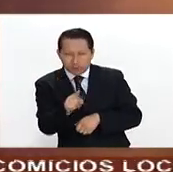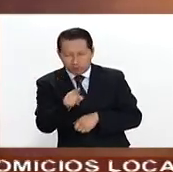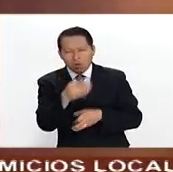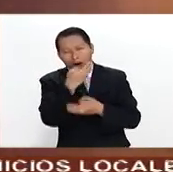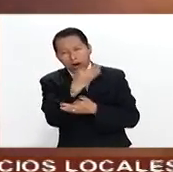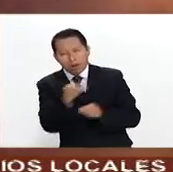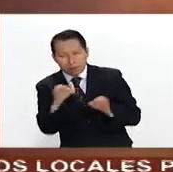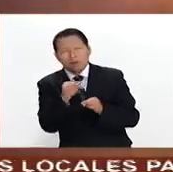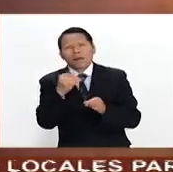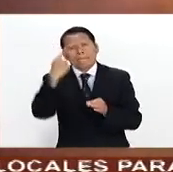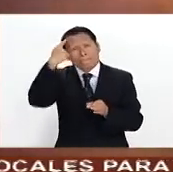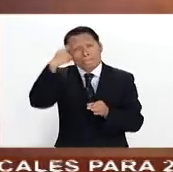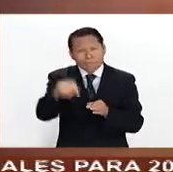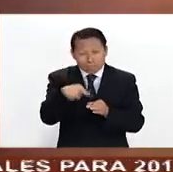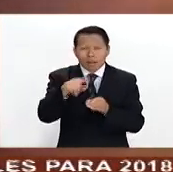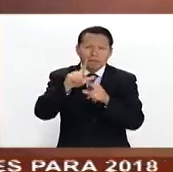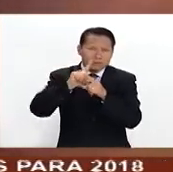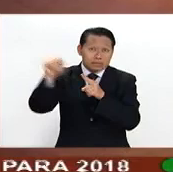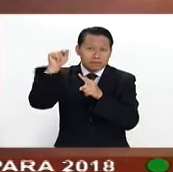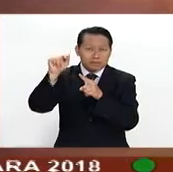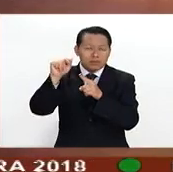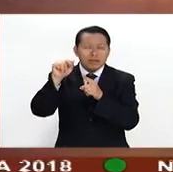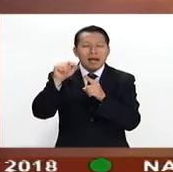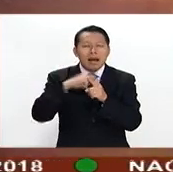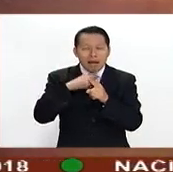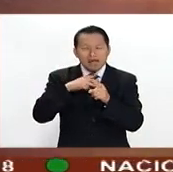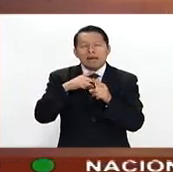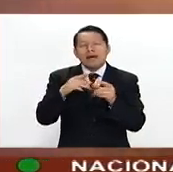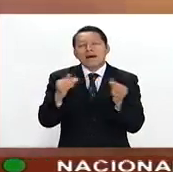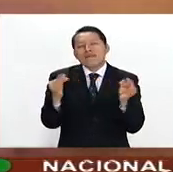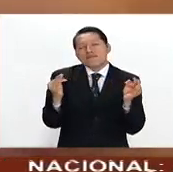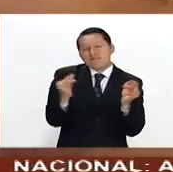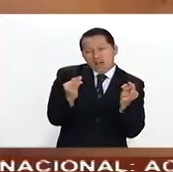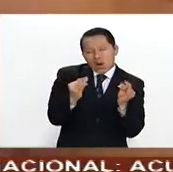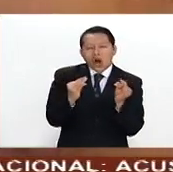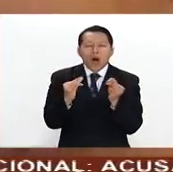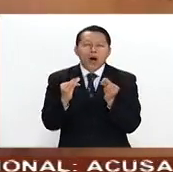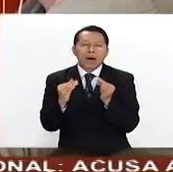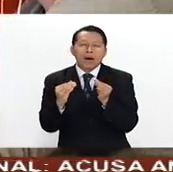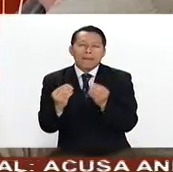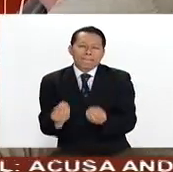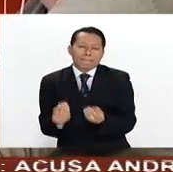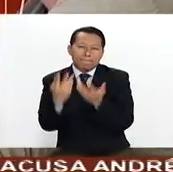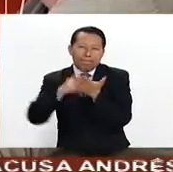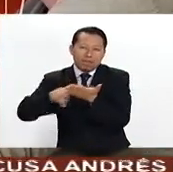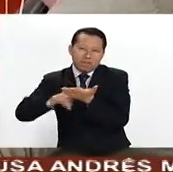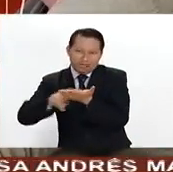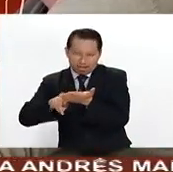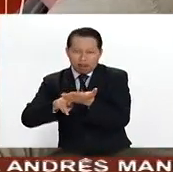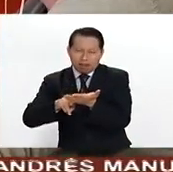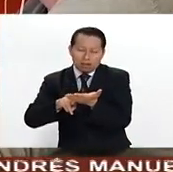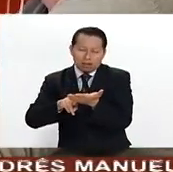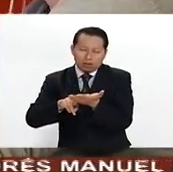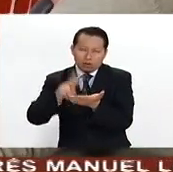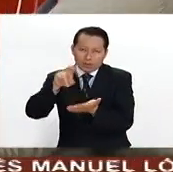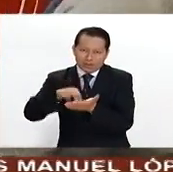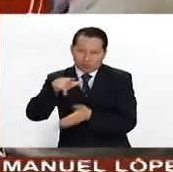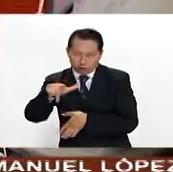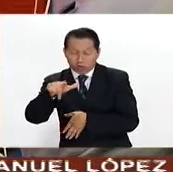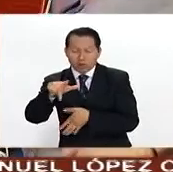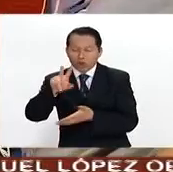publicación, y esta es para estancias de invierno-primavera 2018. Los meses de trámite son aproximadamente